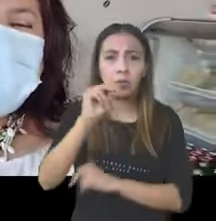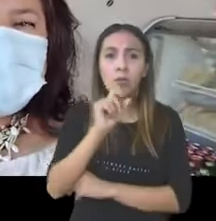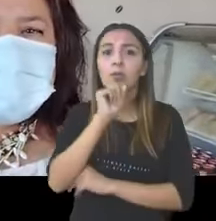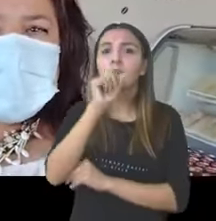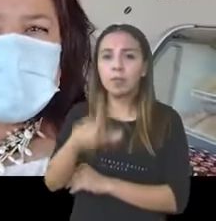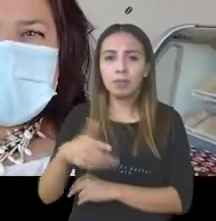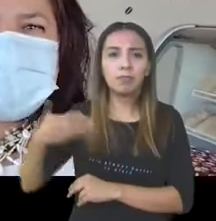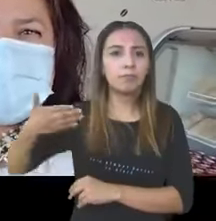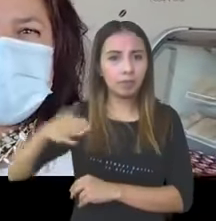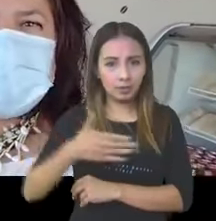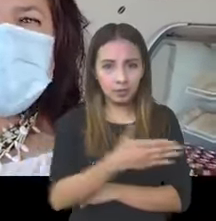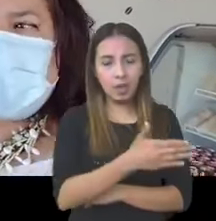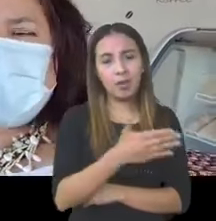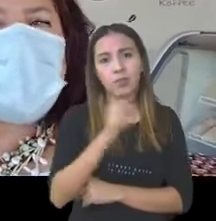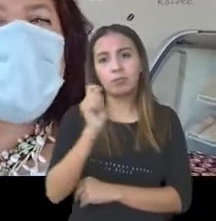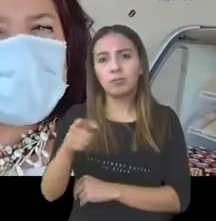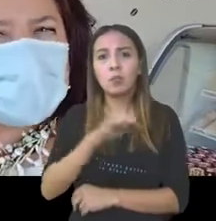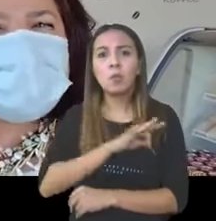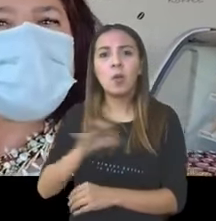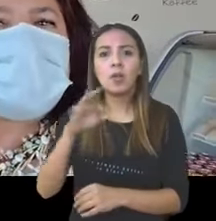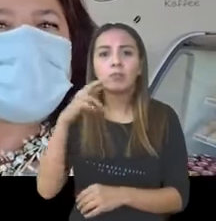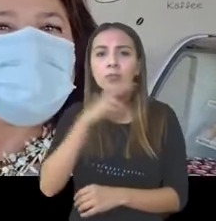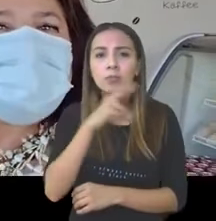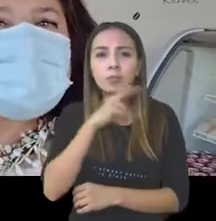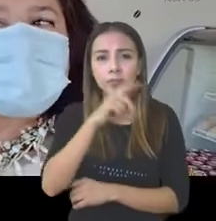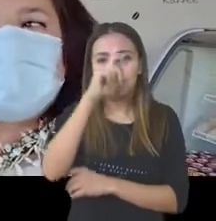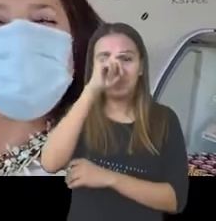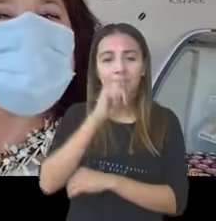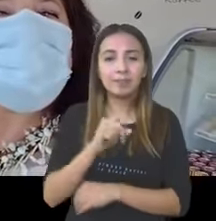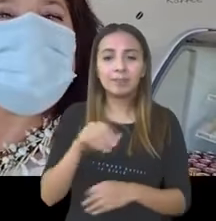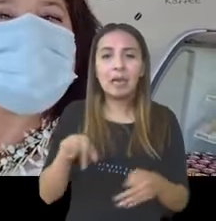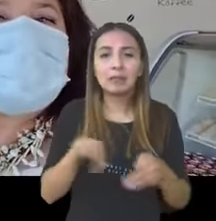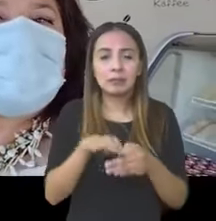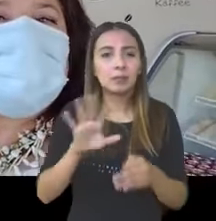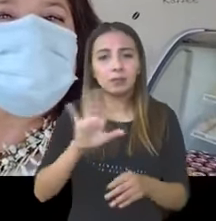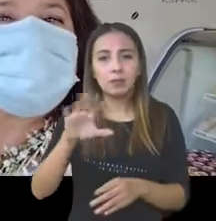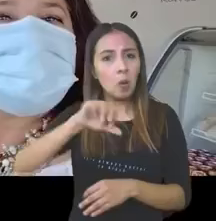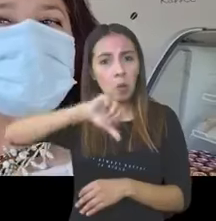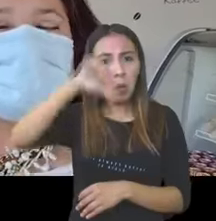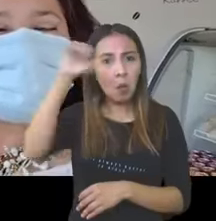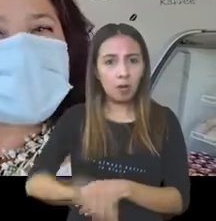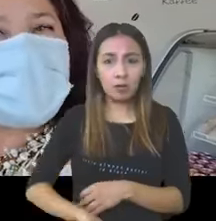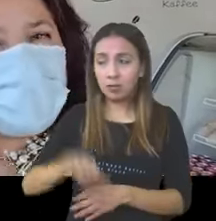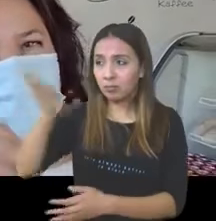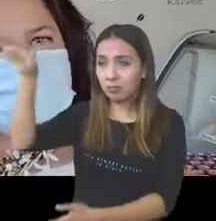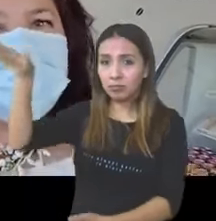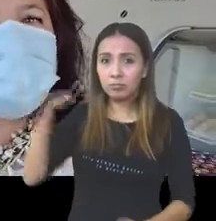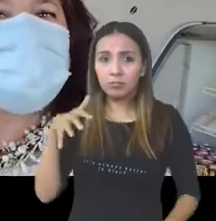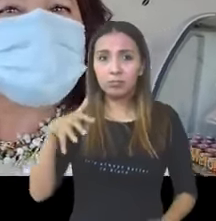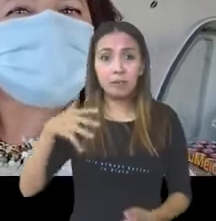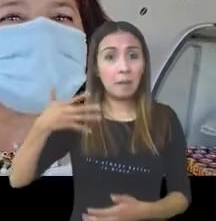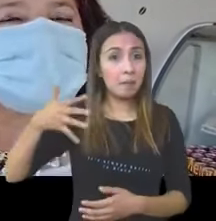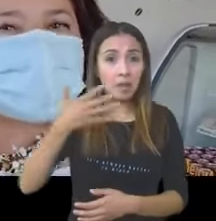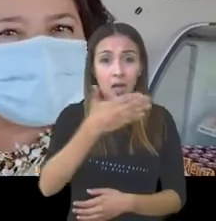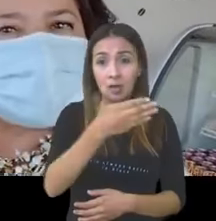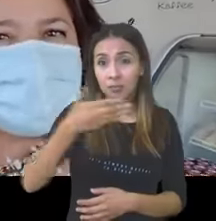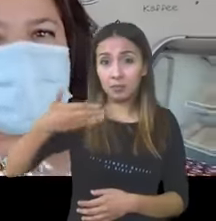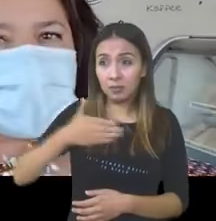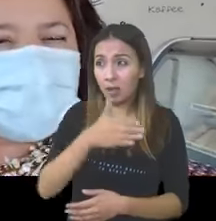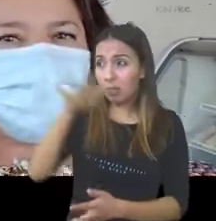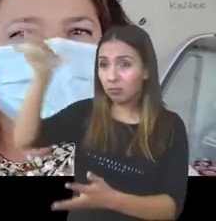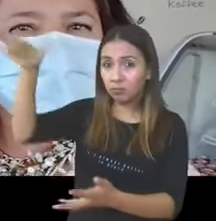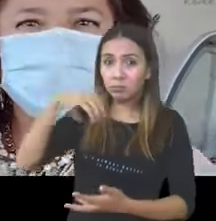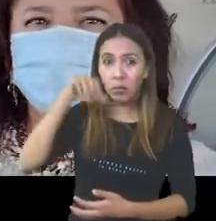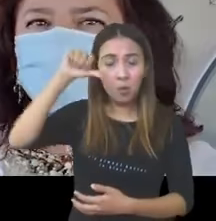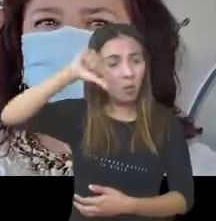productos perecederos con una muy corta vida. Sí. Nosotros los entregamos El pescado ese mismo día tiene que quedar